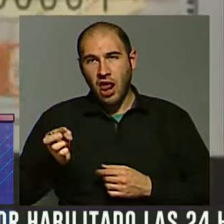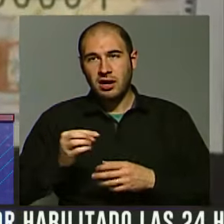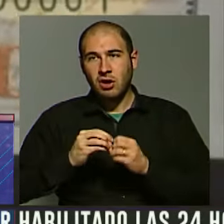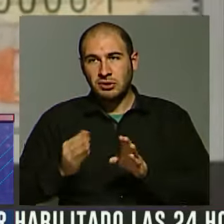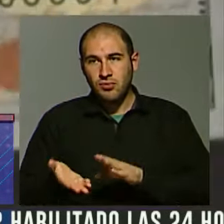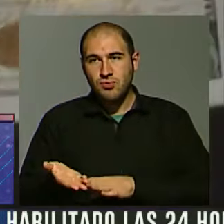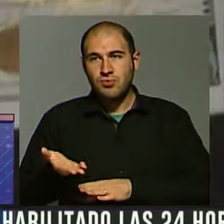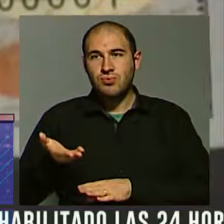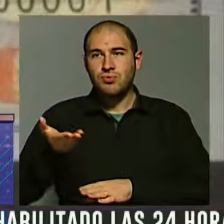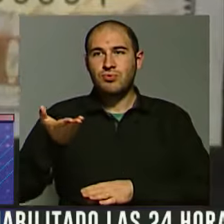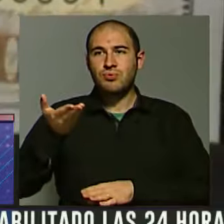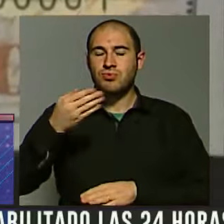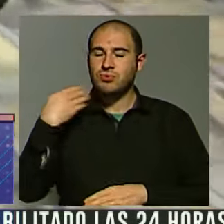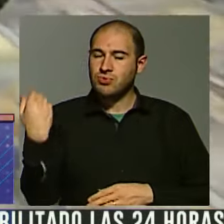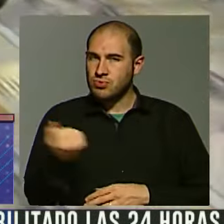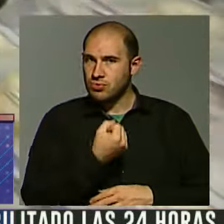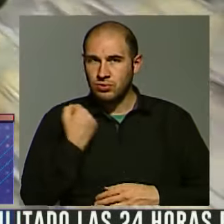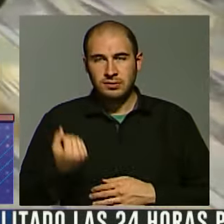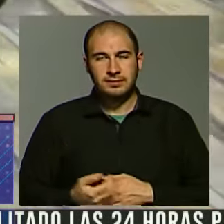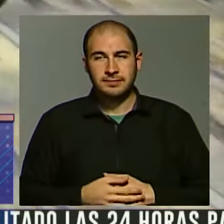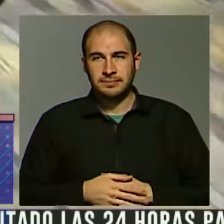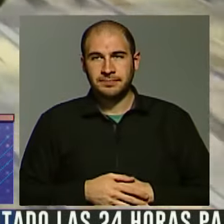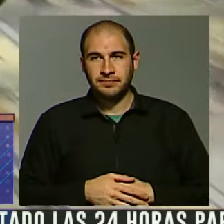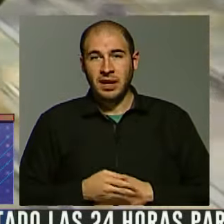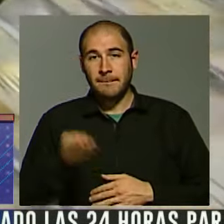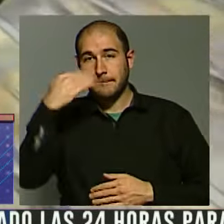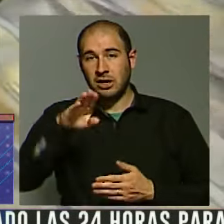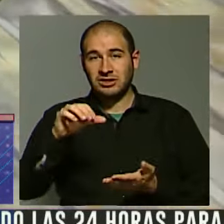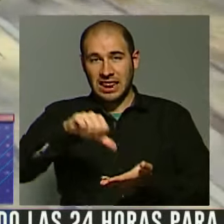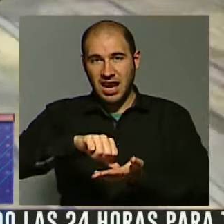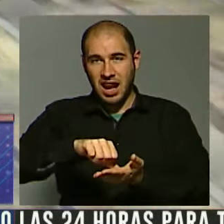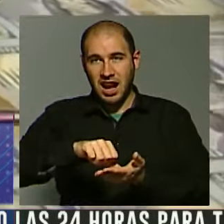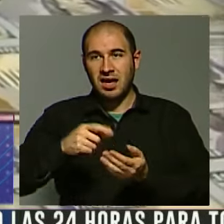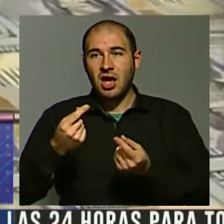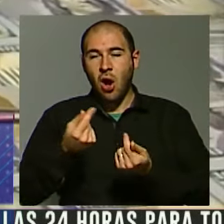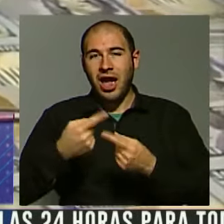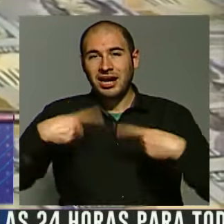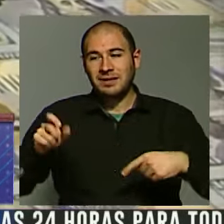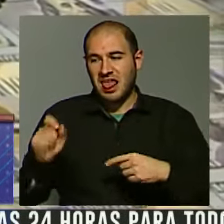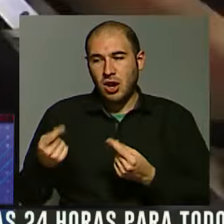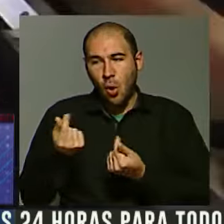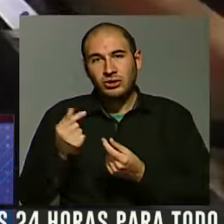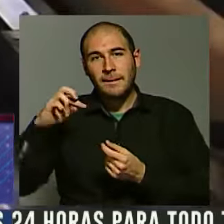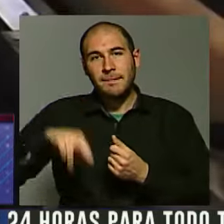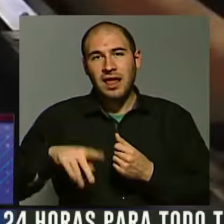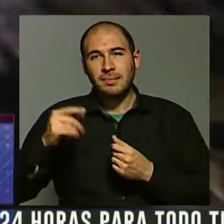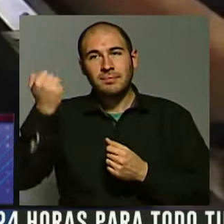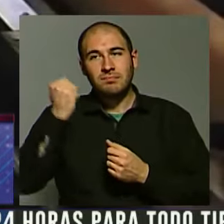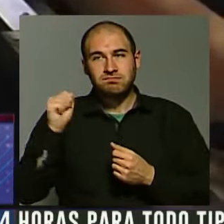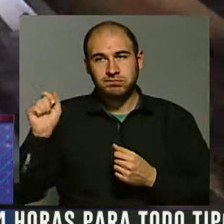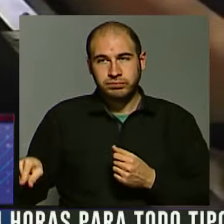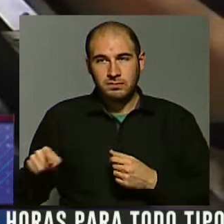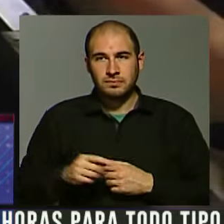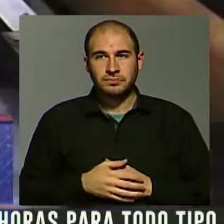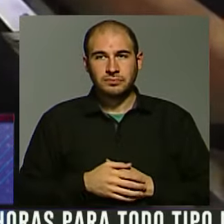a subir de una manera bastante importante. El Banco Central empezó a utilizar sus herramientas, su política monetaria en este